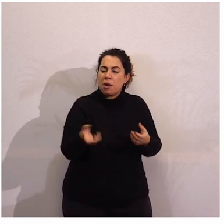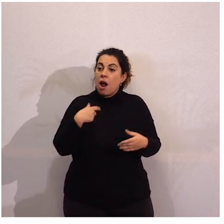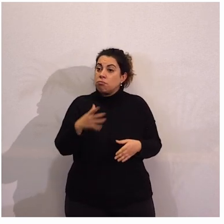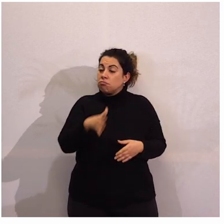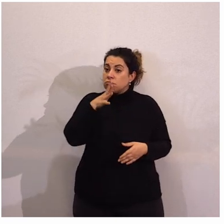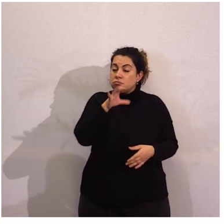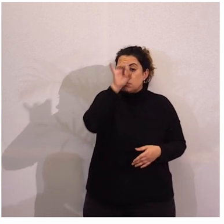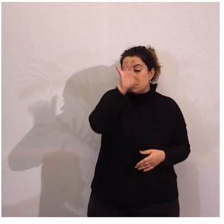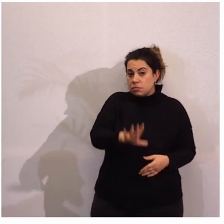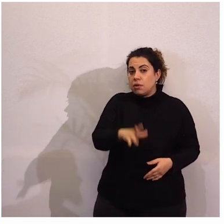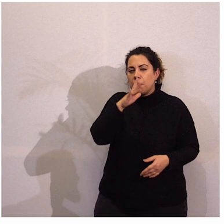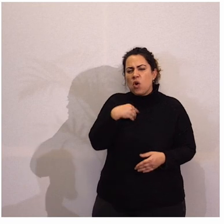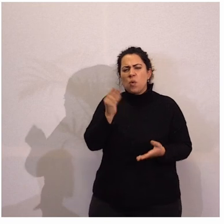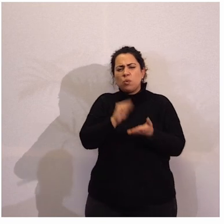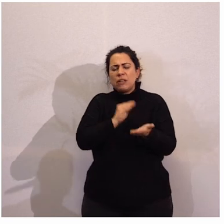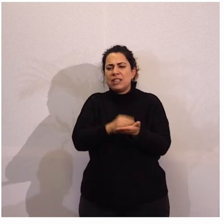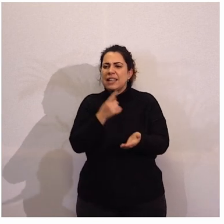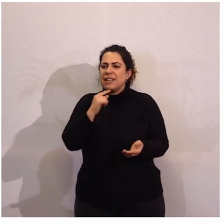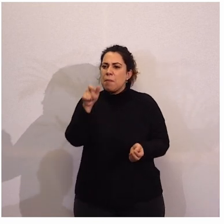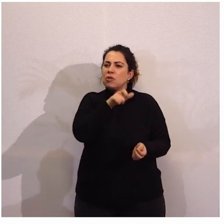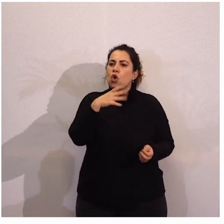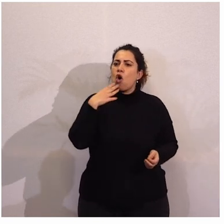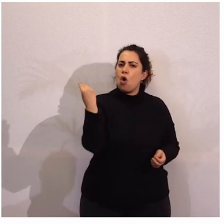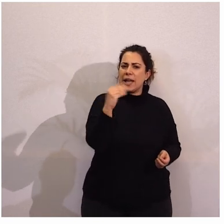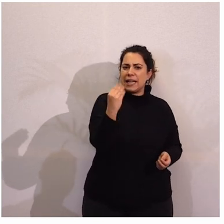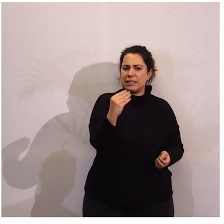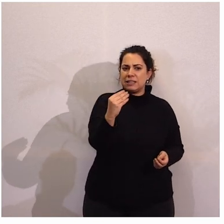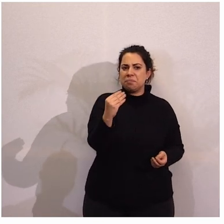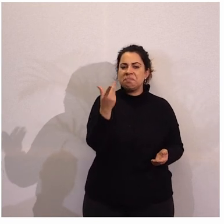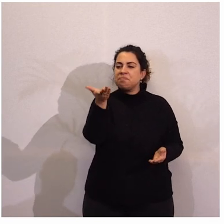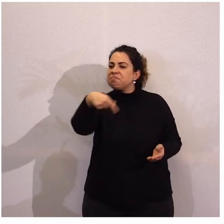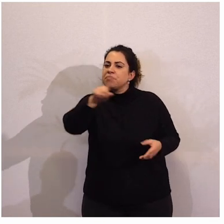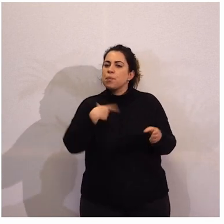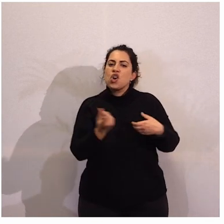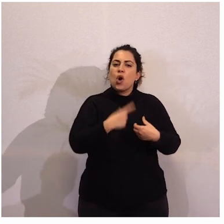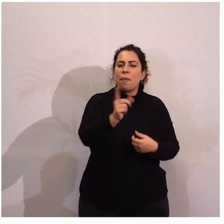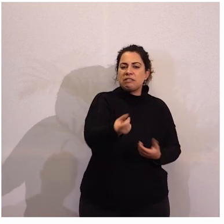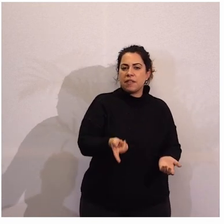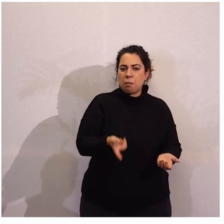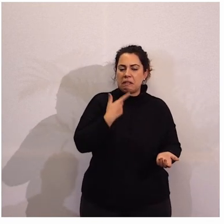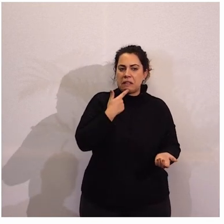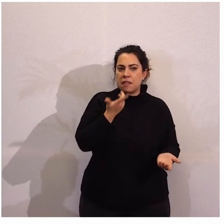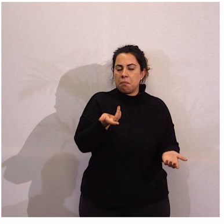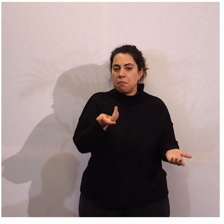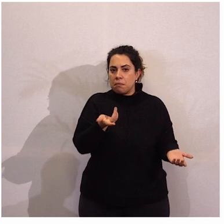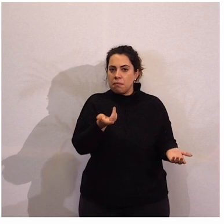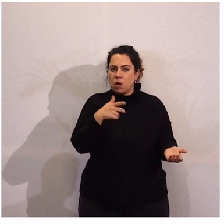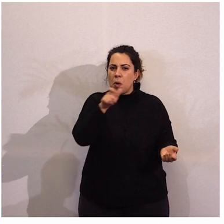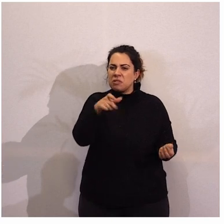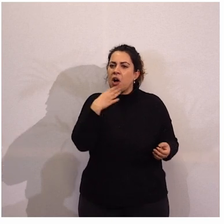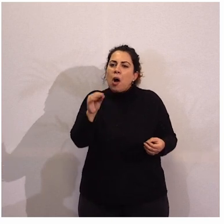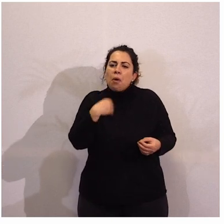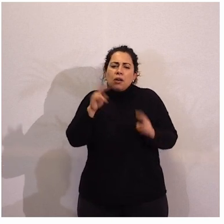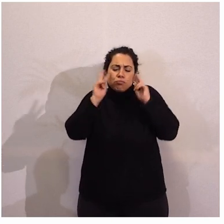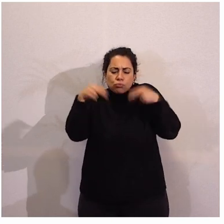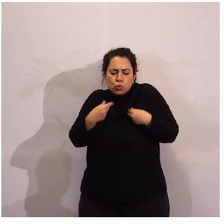sorprende porque muchas veces se dice que las personas jóvenes como que no participan, ¿no? Que las personas jóvenes pues que están a lo